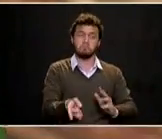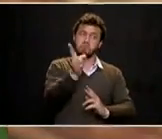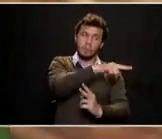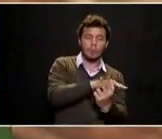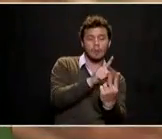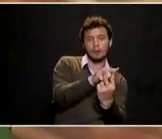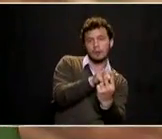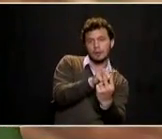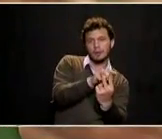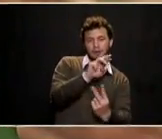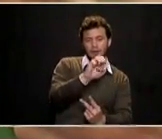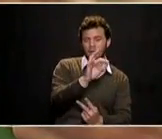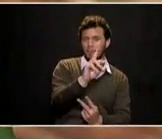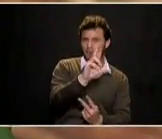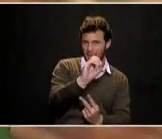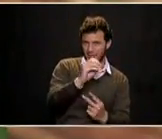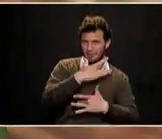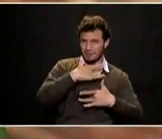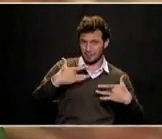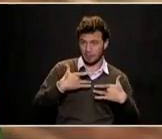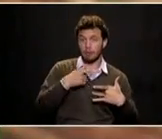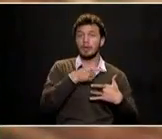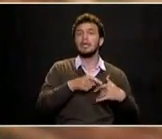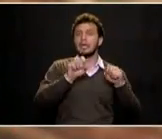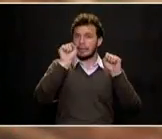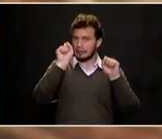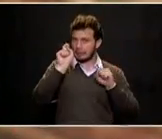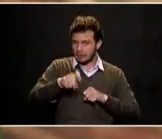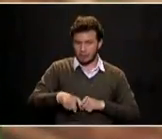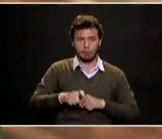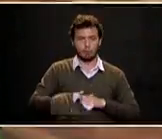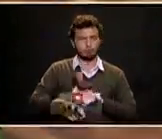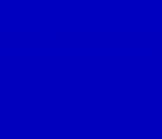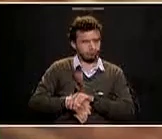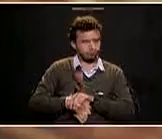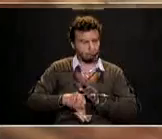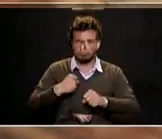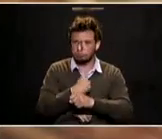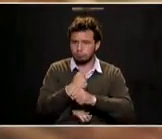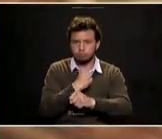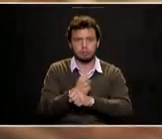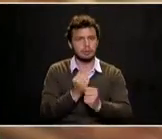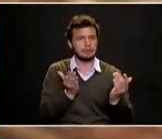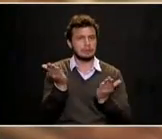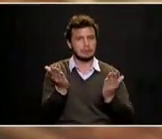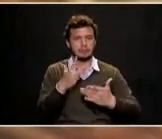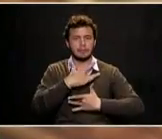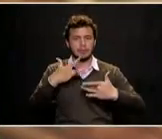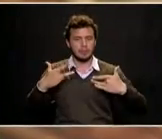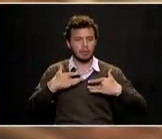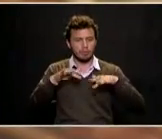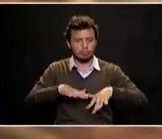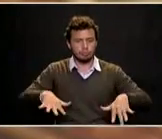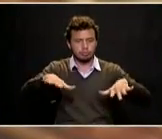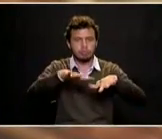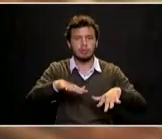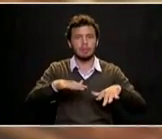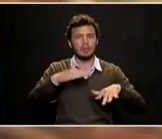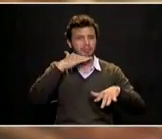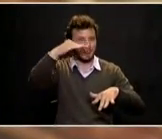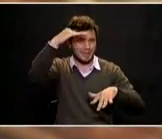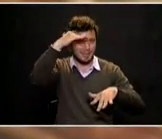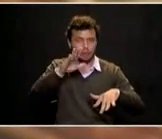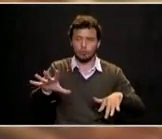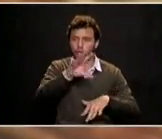en prestar todo el servicio del sistema de salud a los medellinenses, a la gente de nuestra ciudad, y